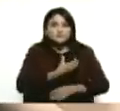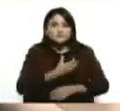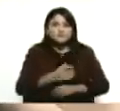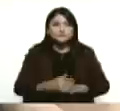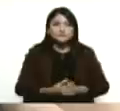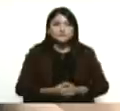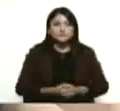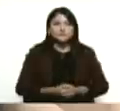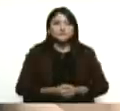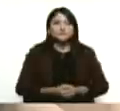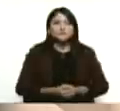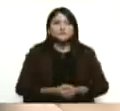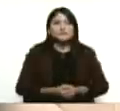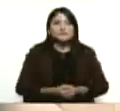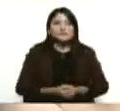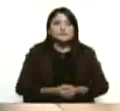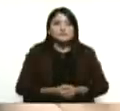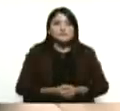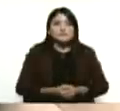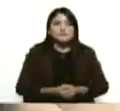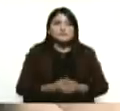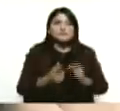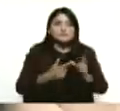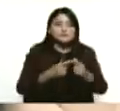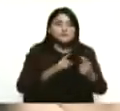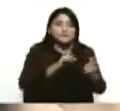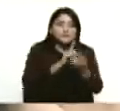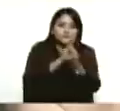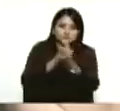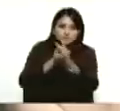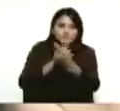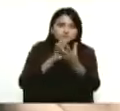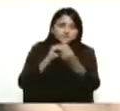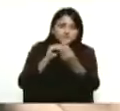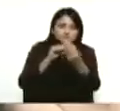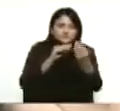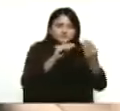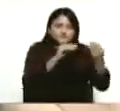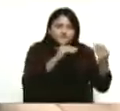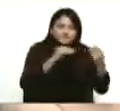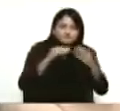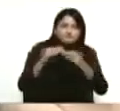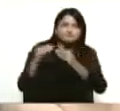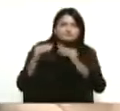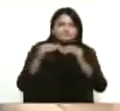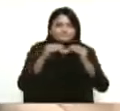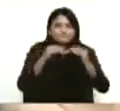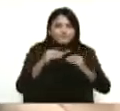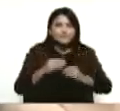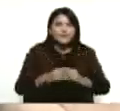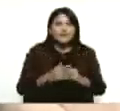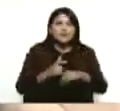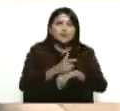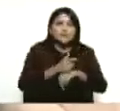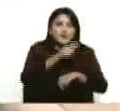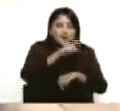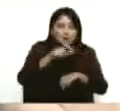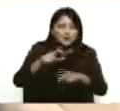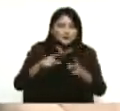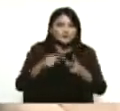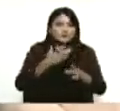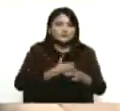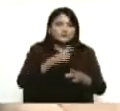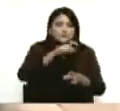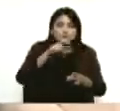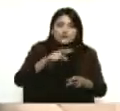Estado. Por eso hablamos mucho con ellos, con los alcaldes y las alcaldesas y las gobernadoras y los gobernadores, para